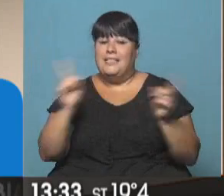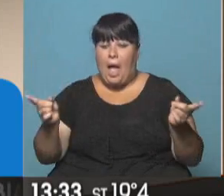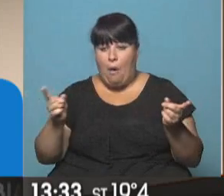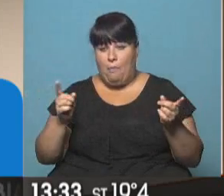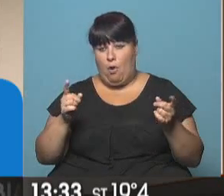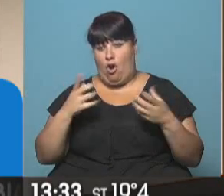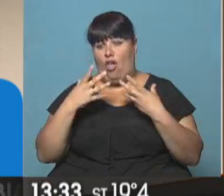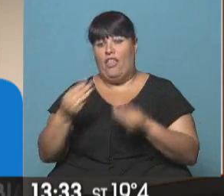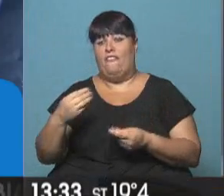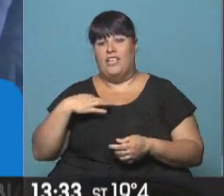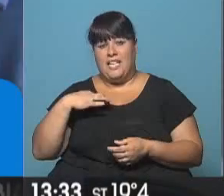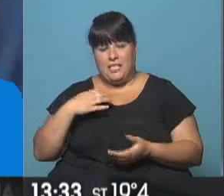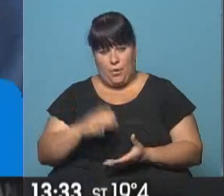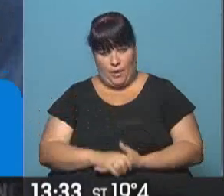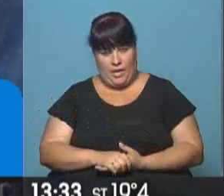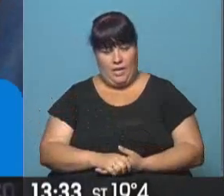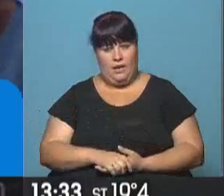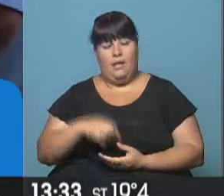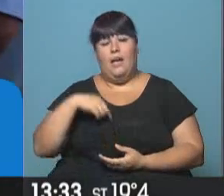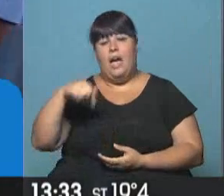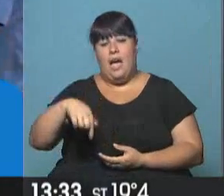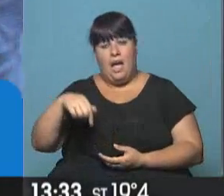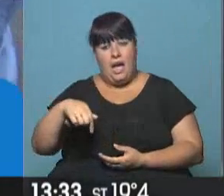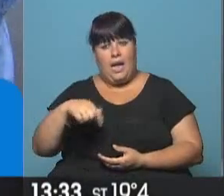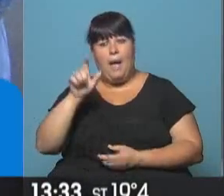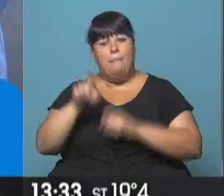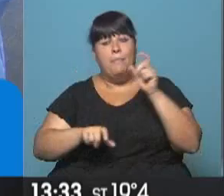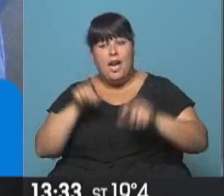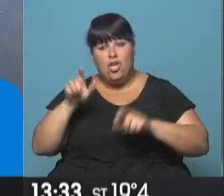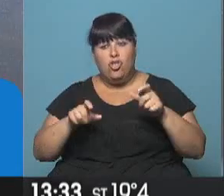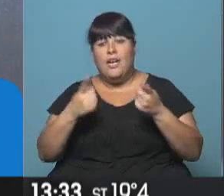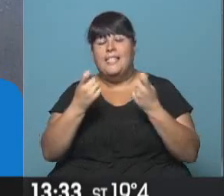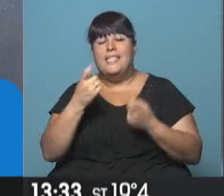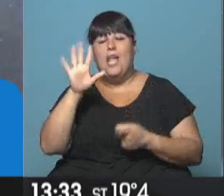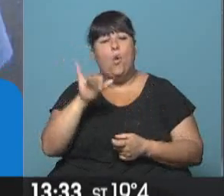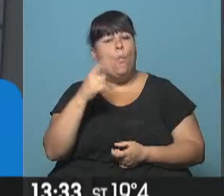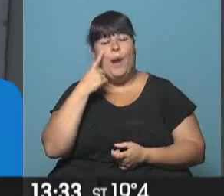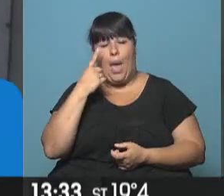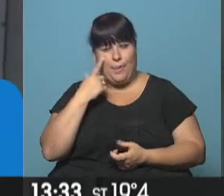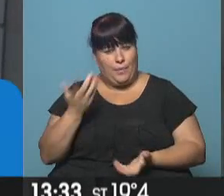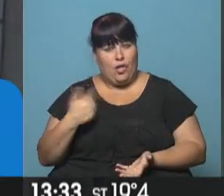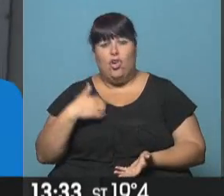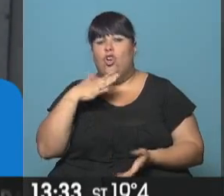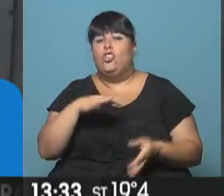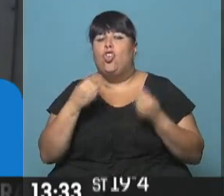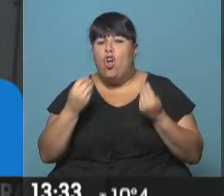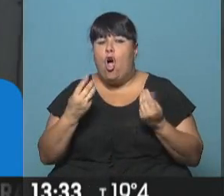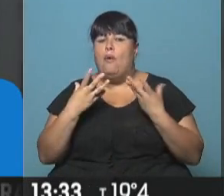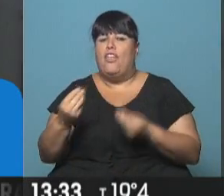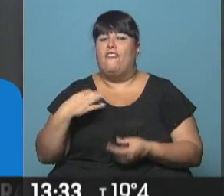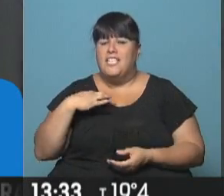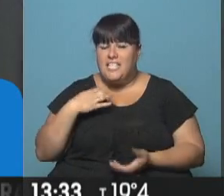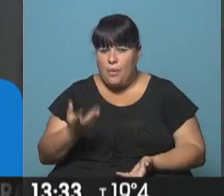hace Defensa Civil. Tenemos acá pacientes que son electrodependientes. Lo que no entendemos es cómo Defensa